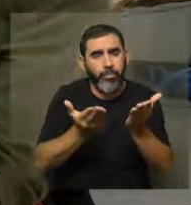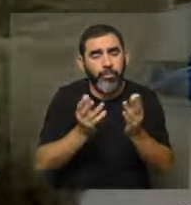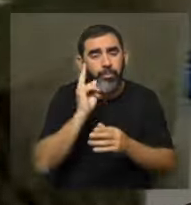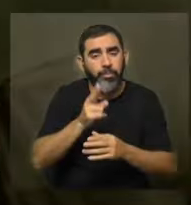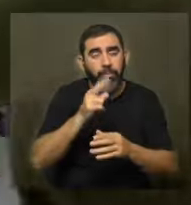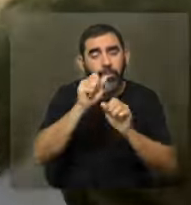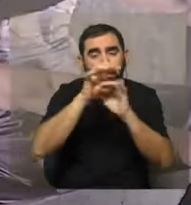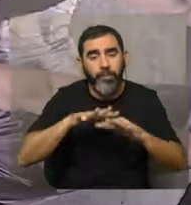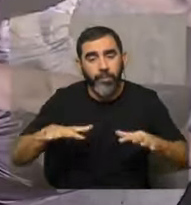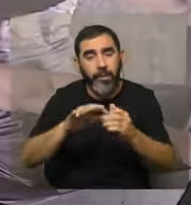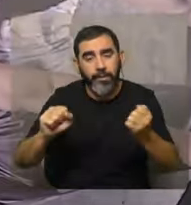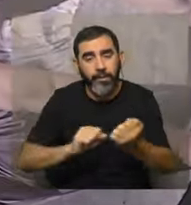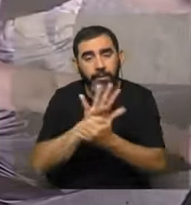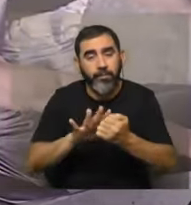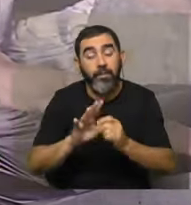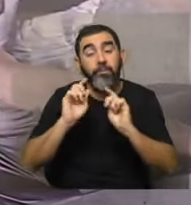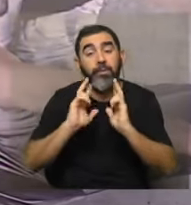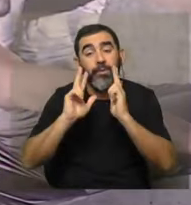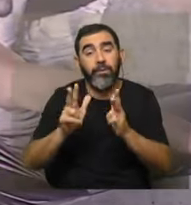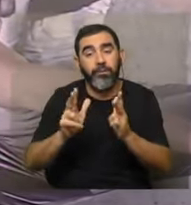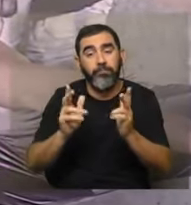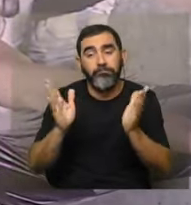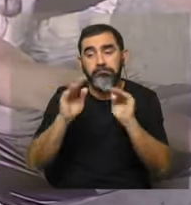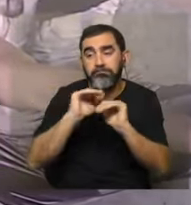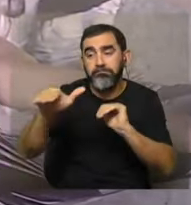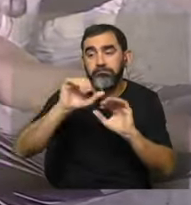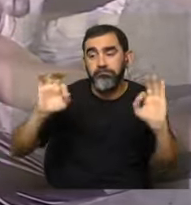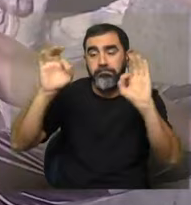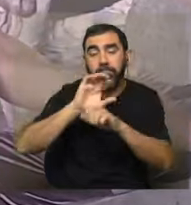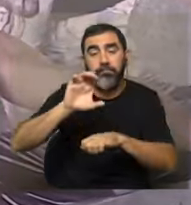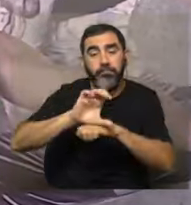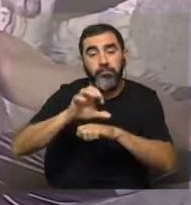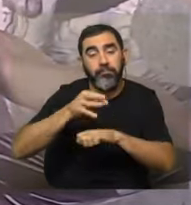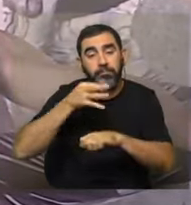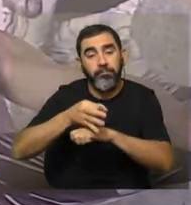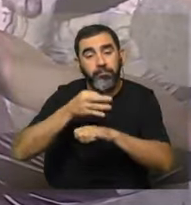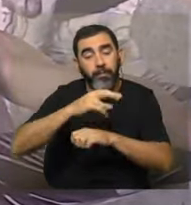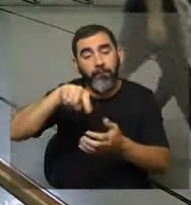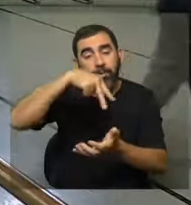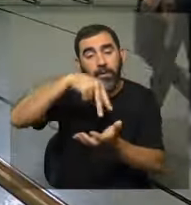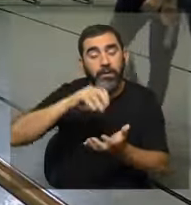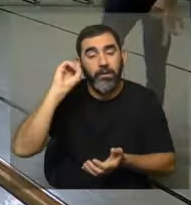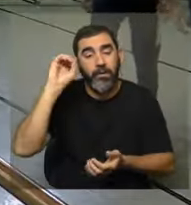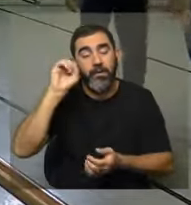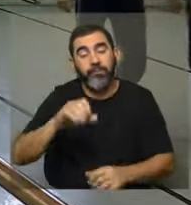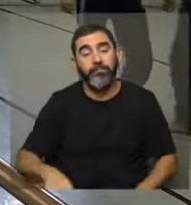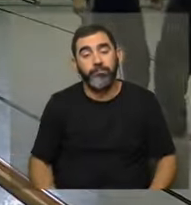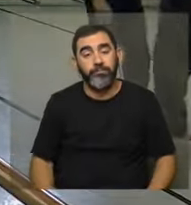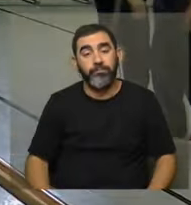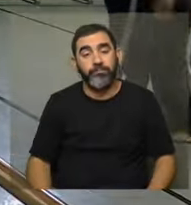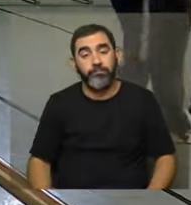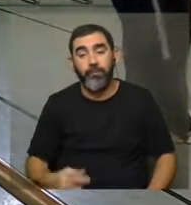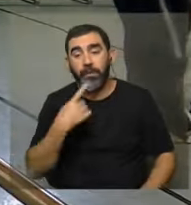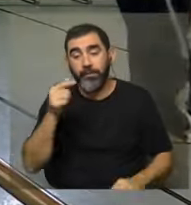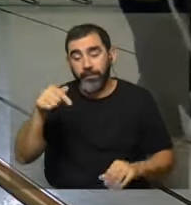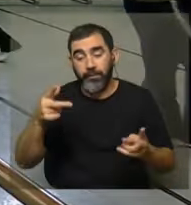durante la pandemia boca también mencionó que no se lo llama más para clases y ensayos en el balet del sodre Aguilar comentó que en este